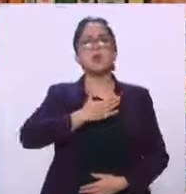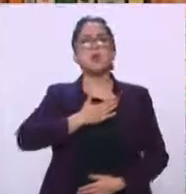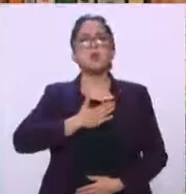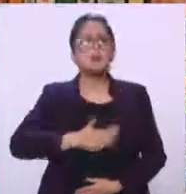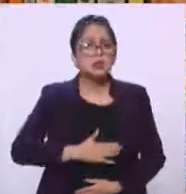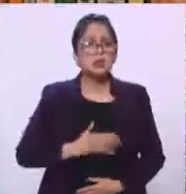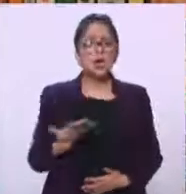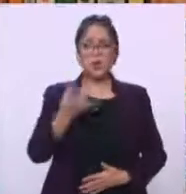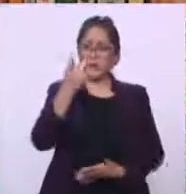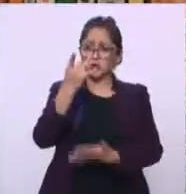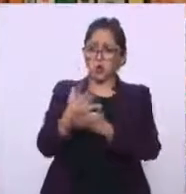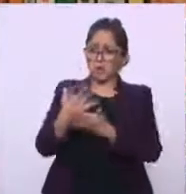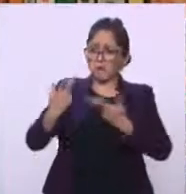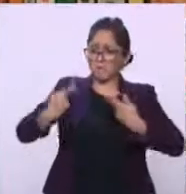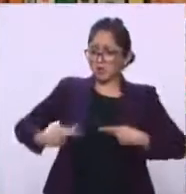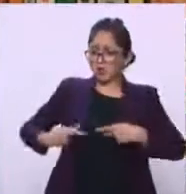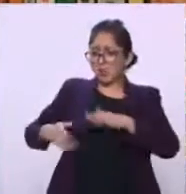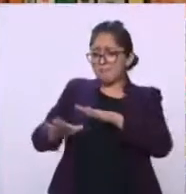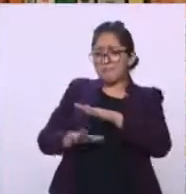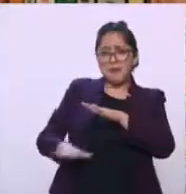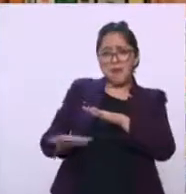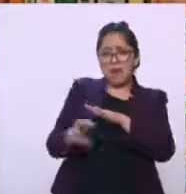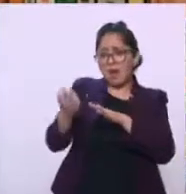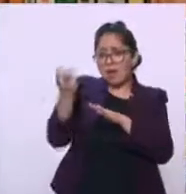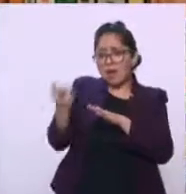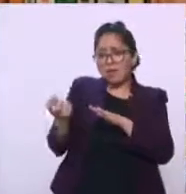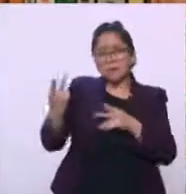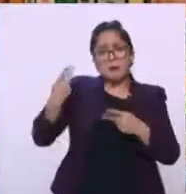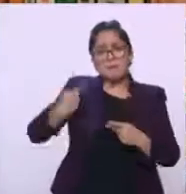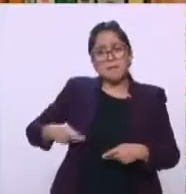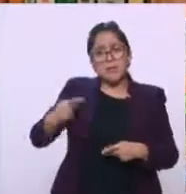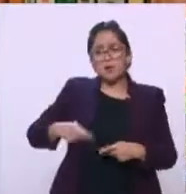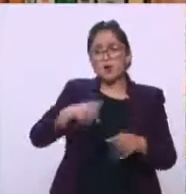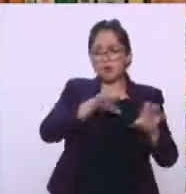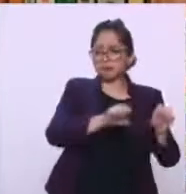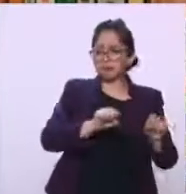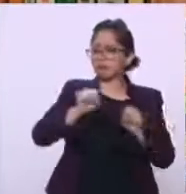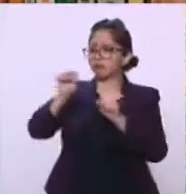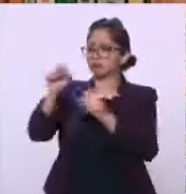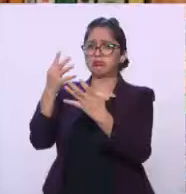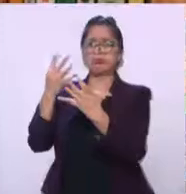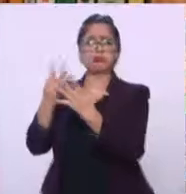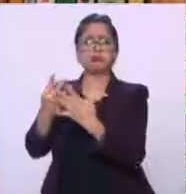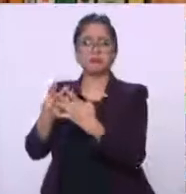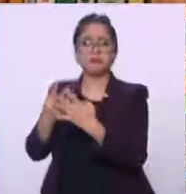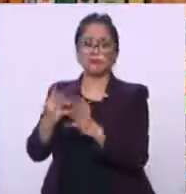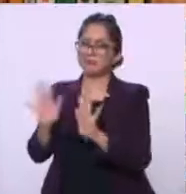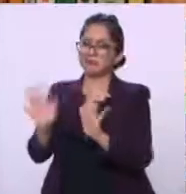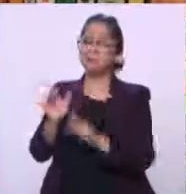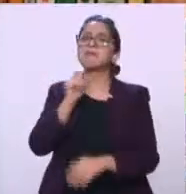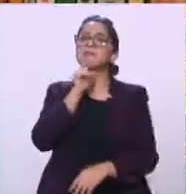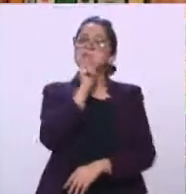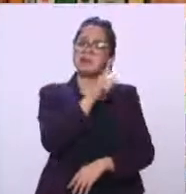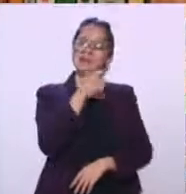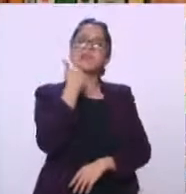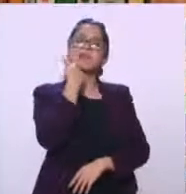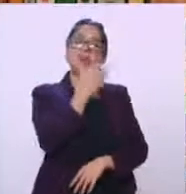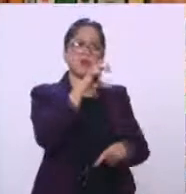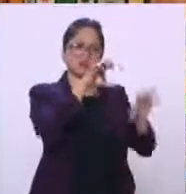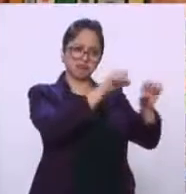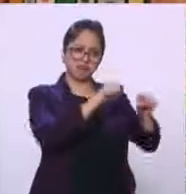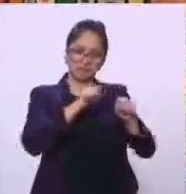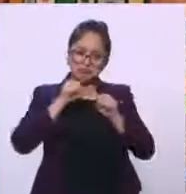o los funcionarios de abajo sean los que vayan a la cárcel, sino quiere que las cabezas también. Y en este entramado,